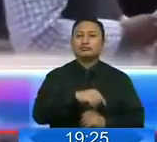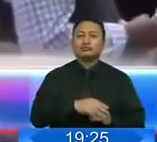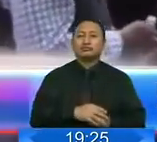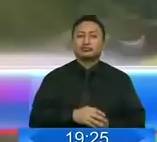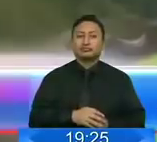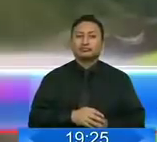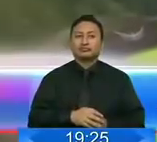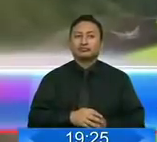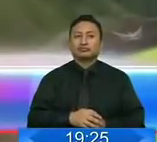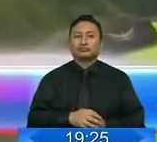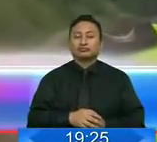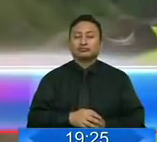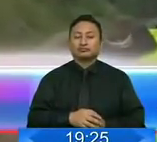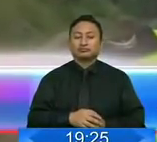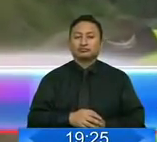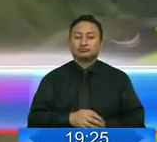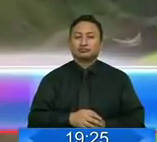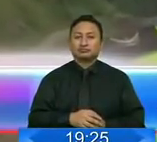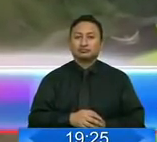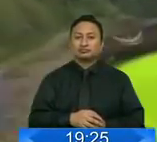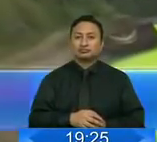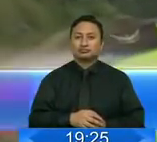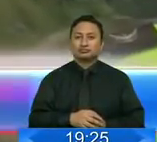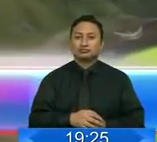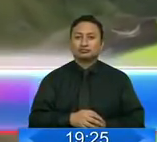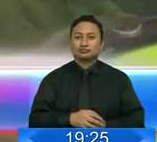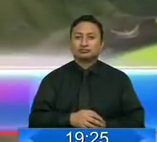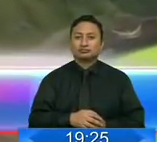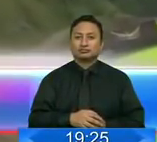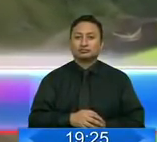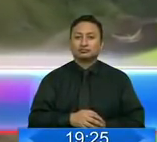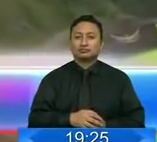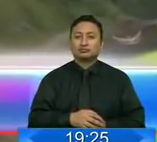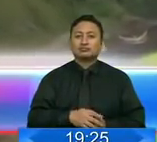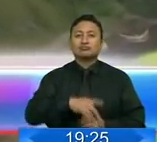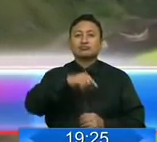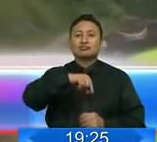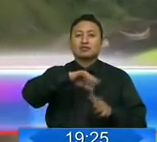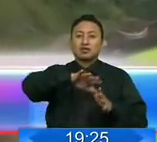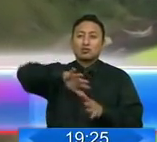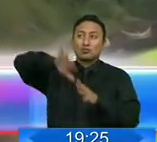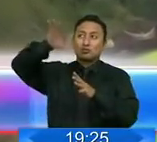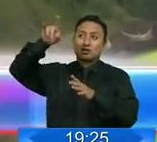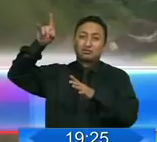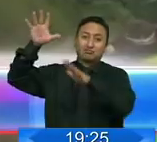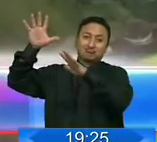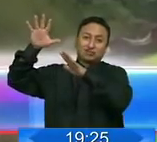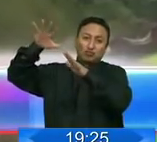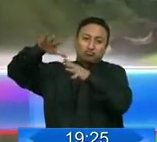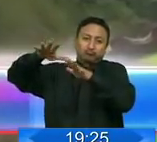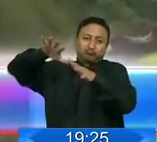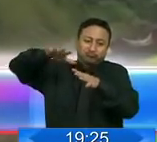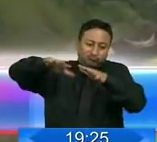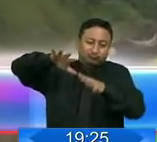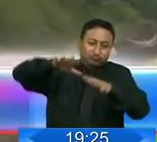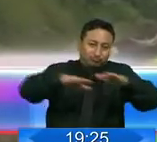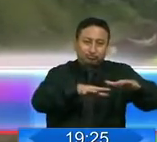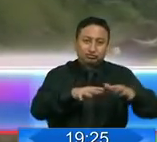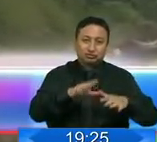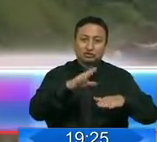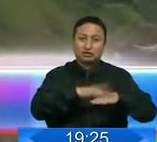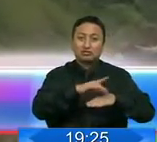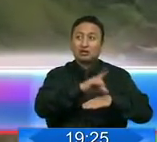Camarones. Se da un deslizamiento, pero este es producto de la